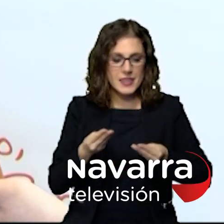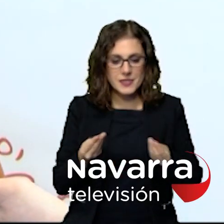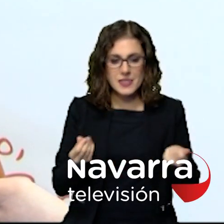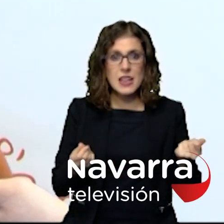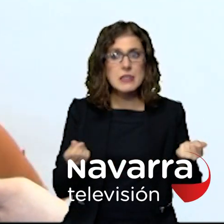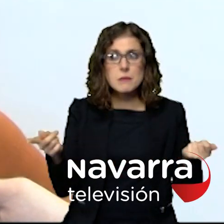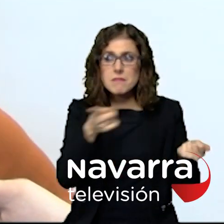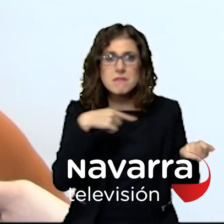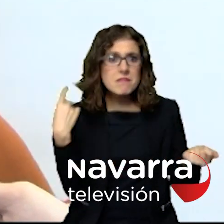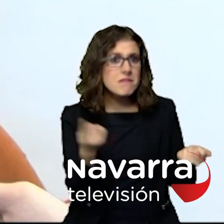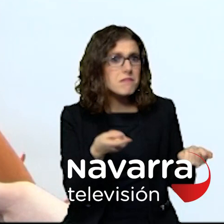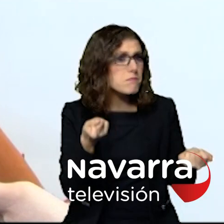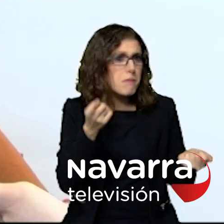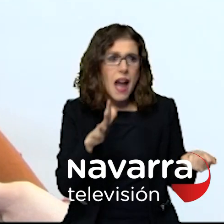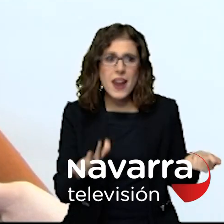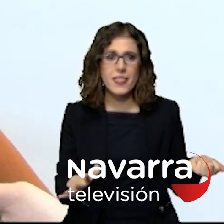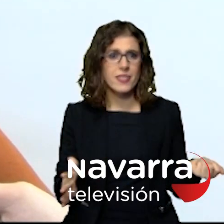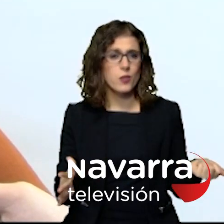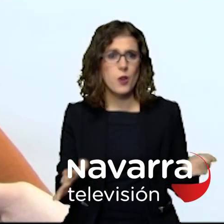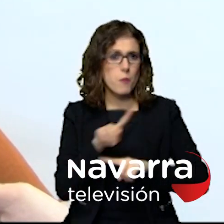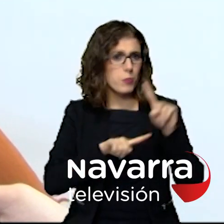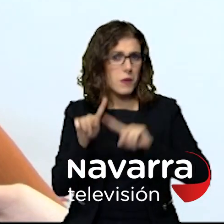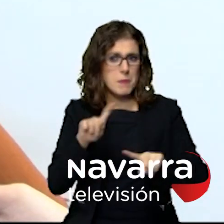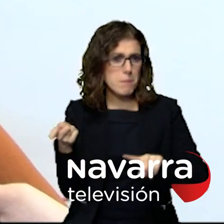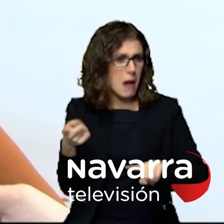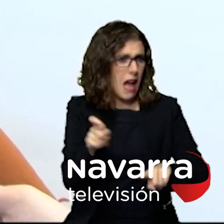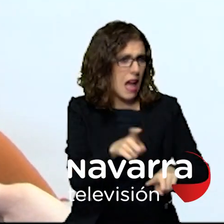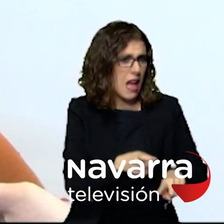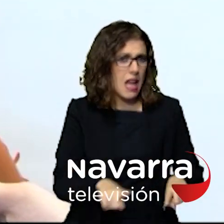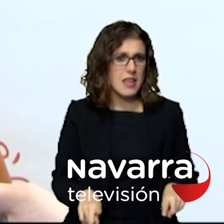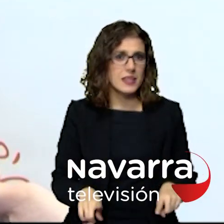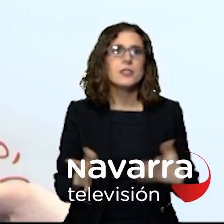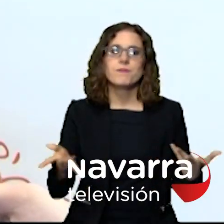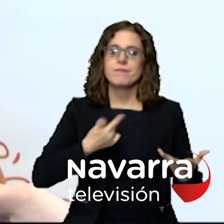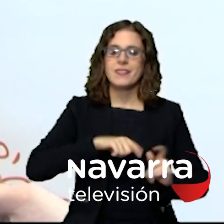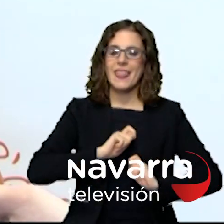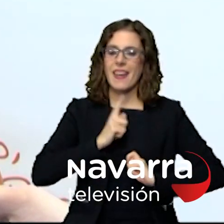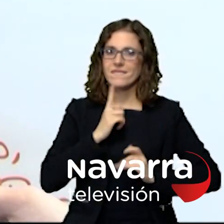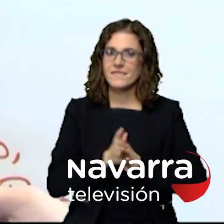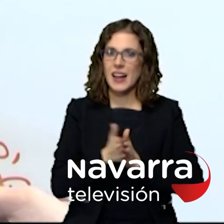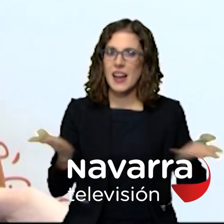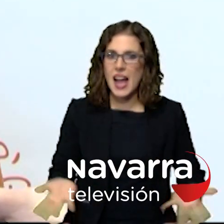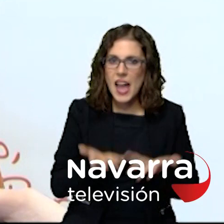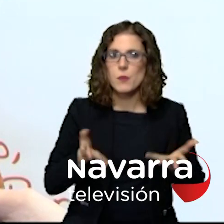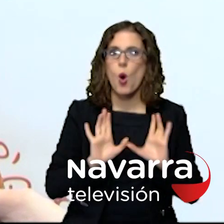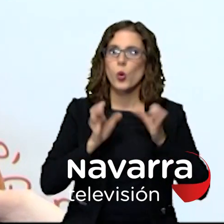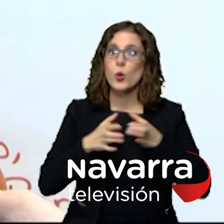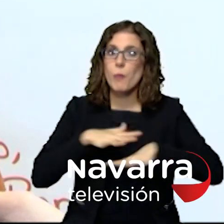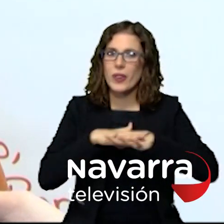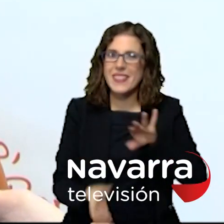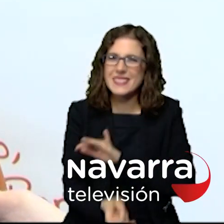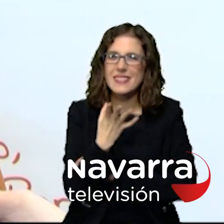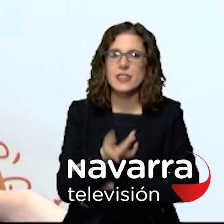parecidos, ¿sabes? Entonces nos anima y creamos grupos y redes en las cuales nos